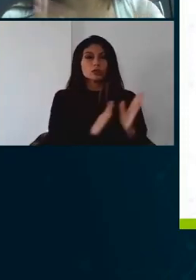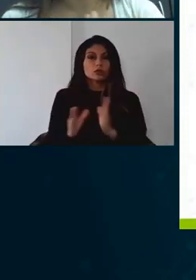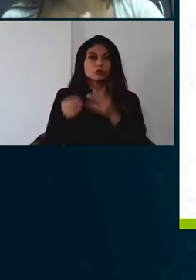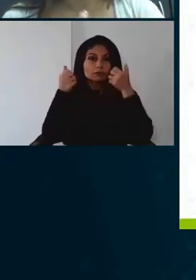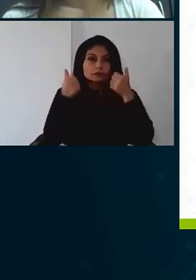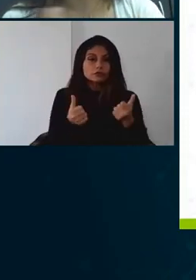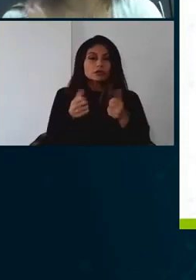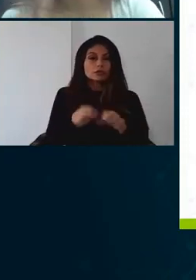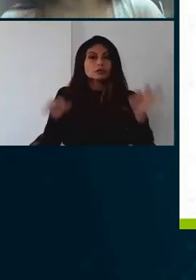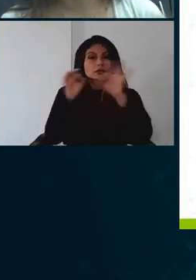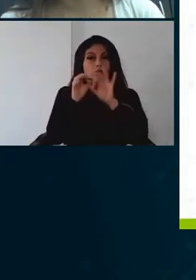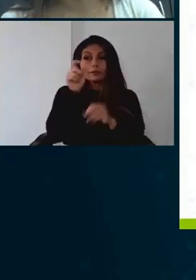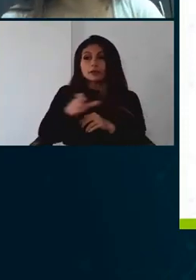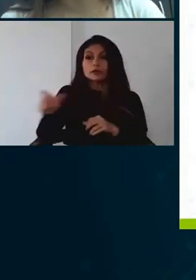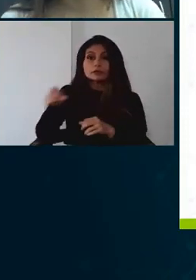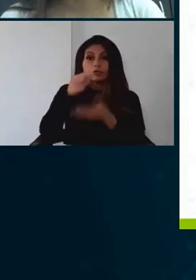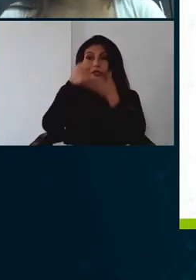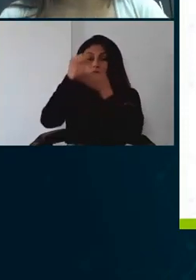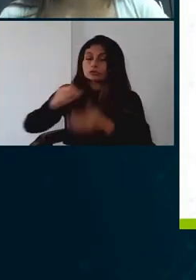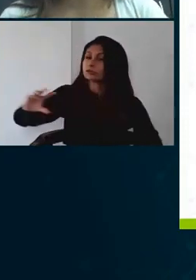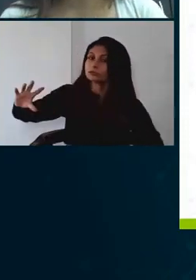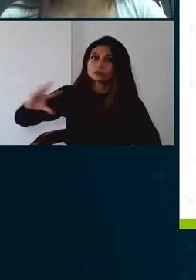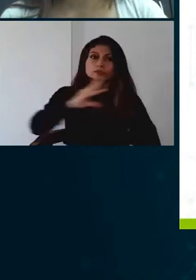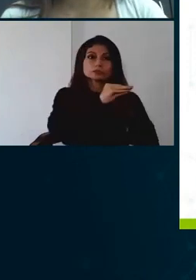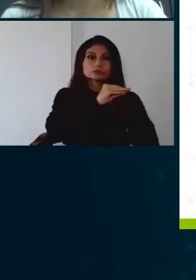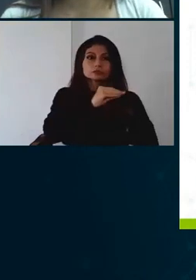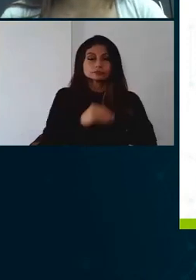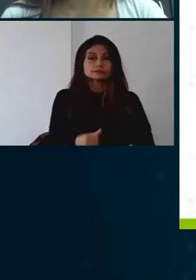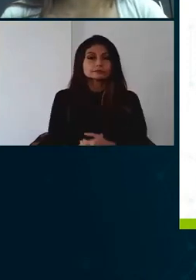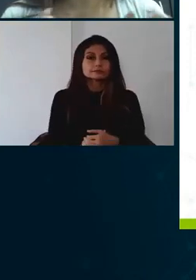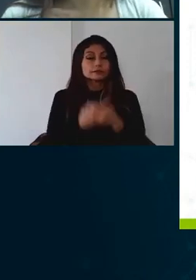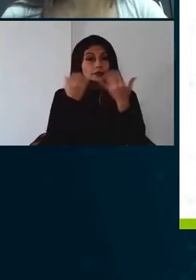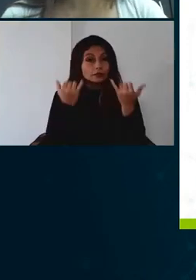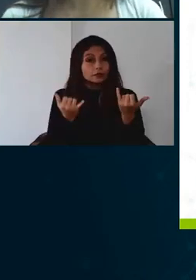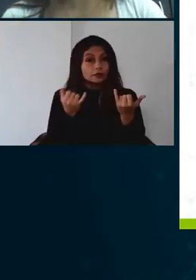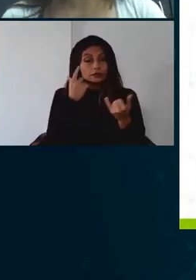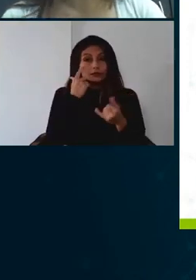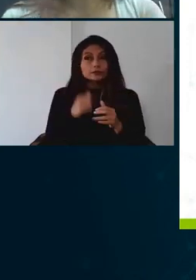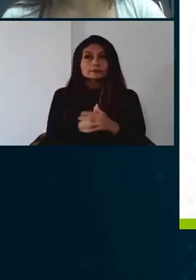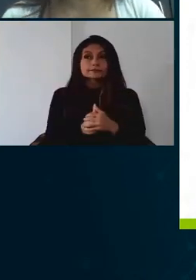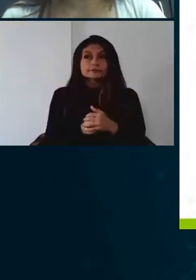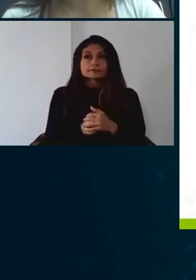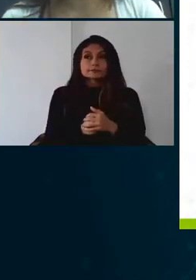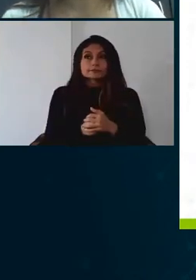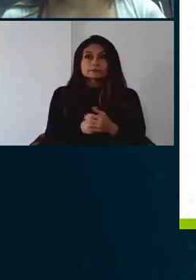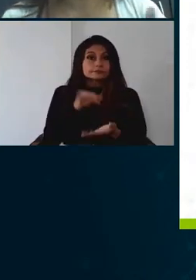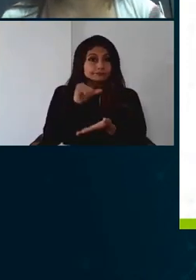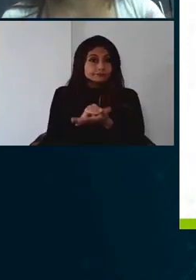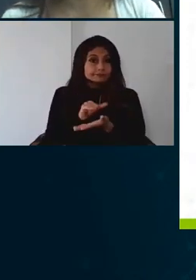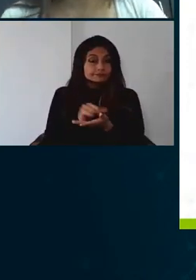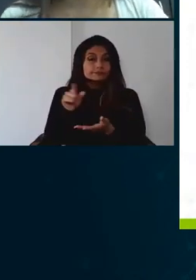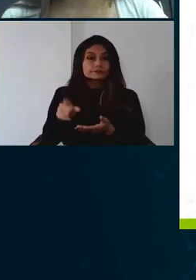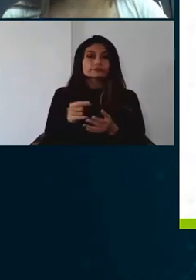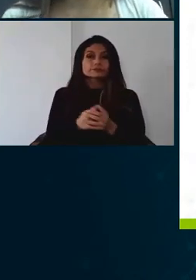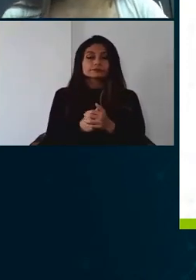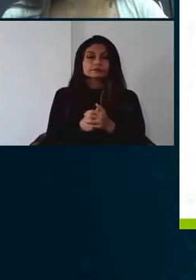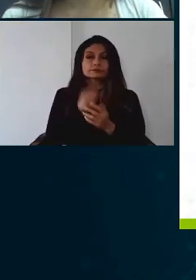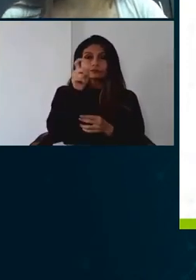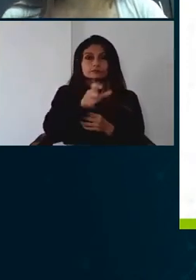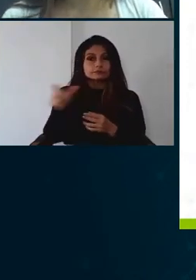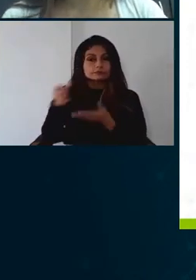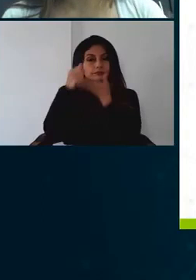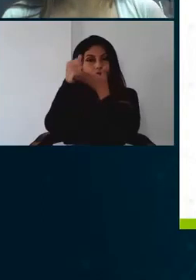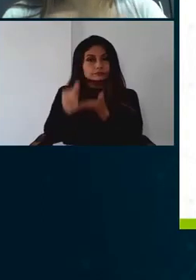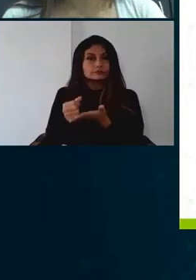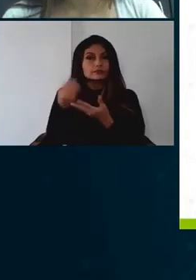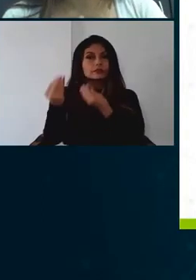nuestra población beneficiada somos todos. Yéndonos así, yéndonos de esta manera, no muy lejos, vamos